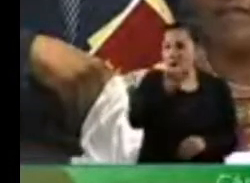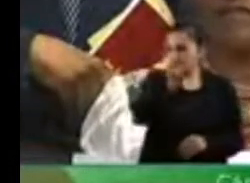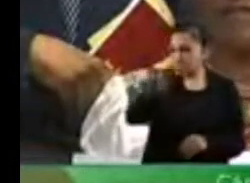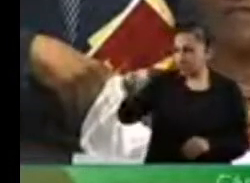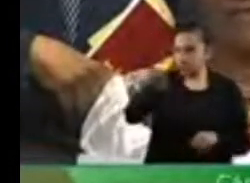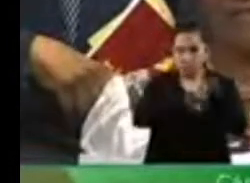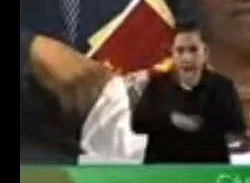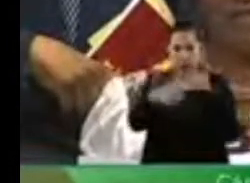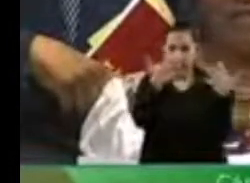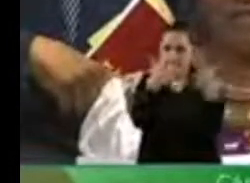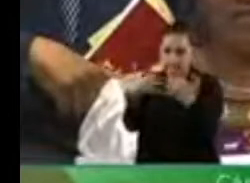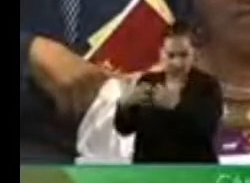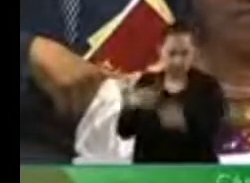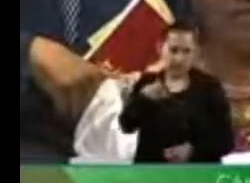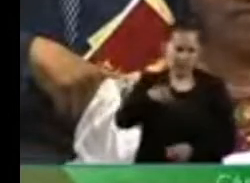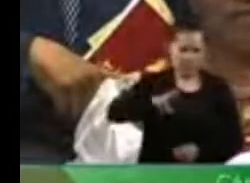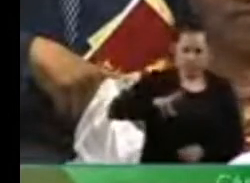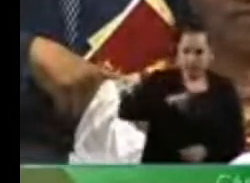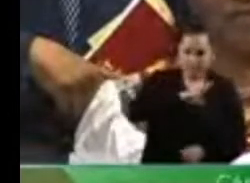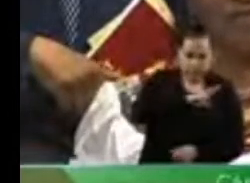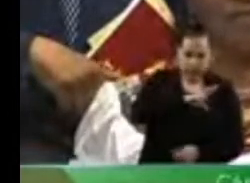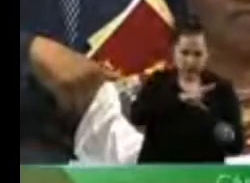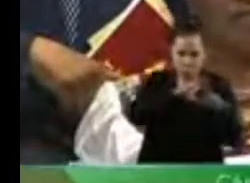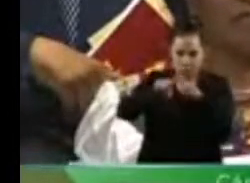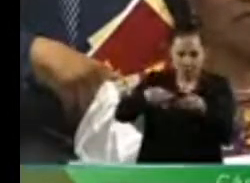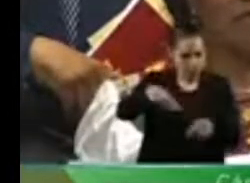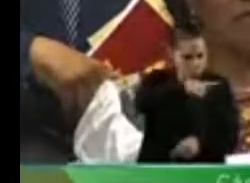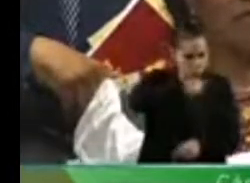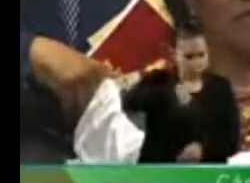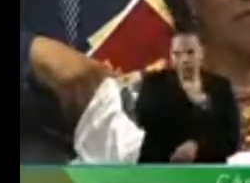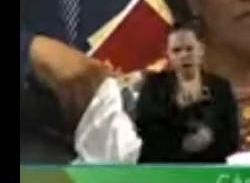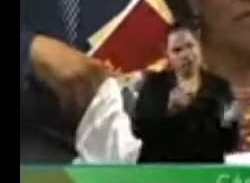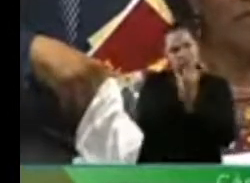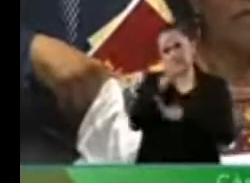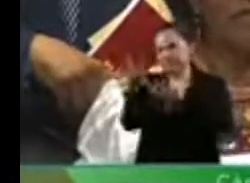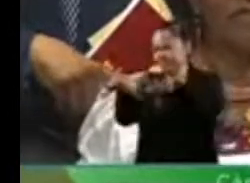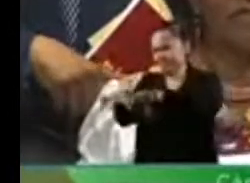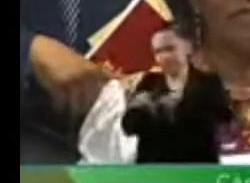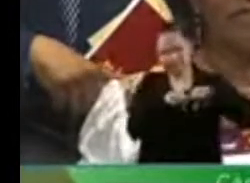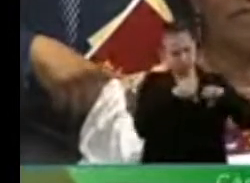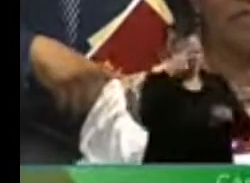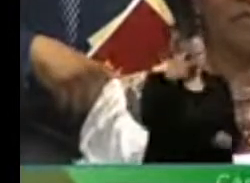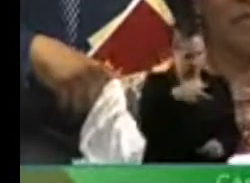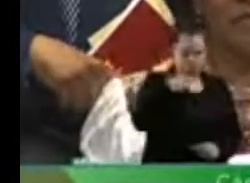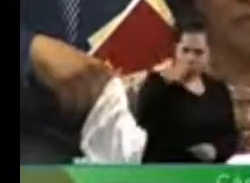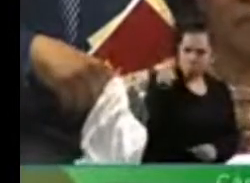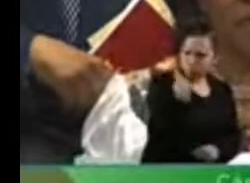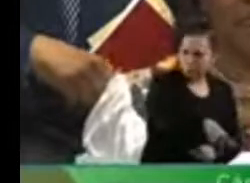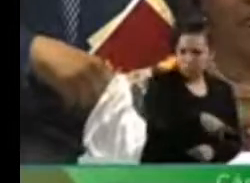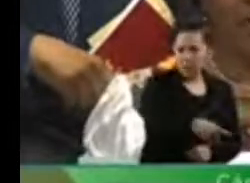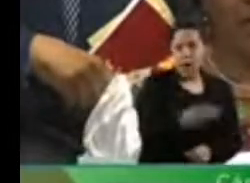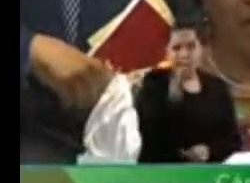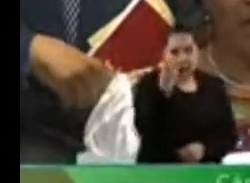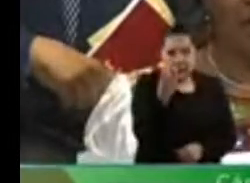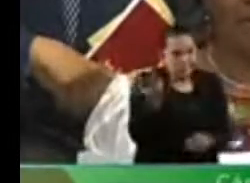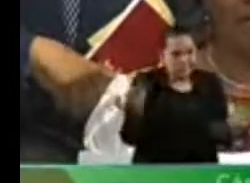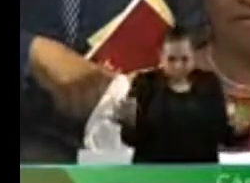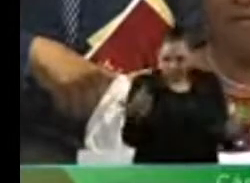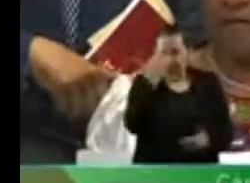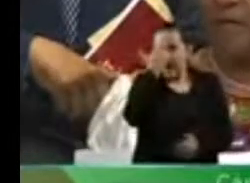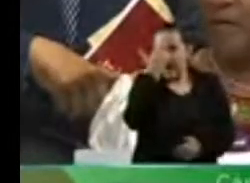legal, es una figura legítima, es una figura constitucional. Estaría justificado, dado la importancia del tema